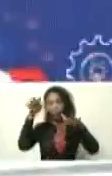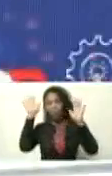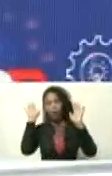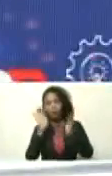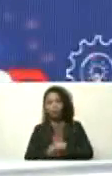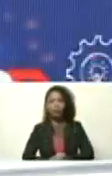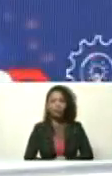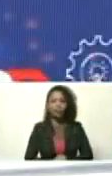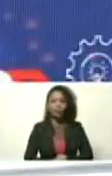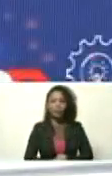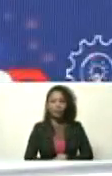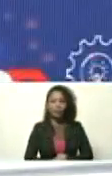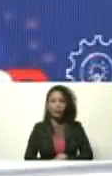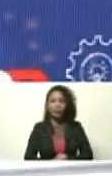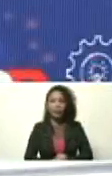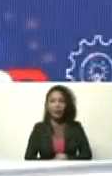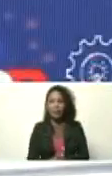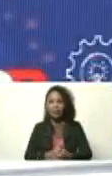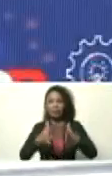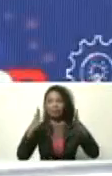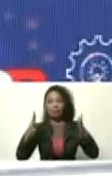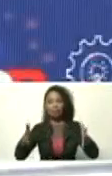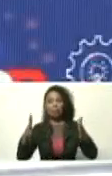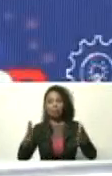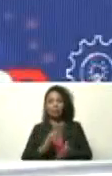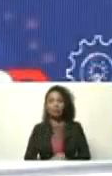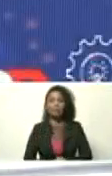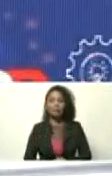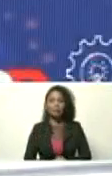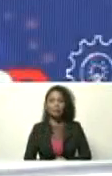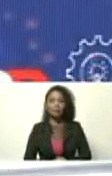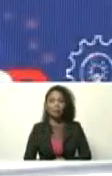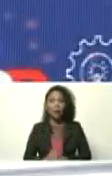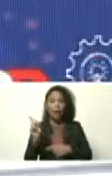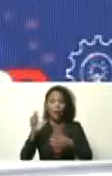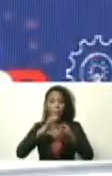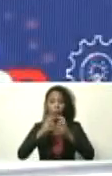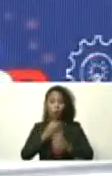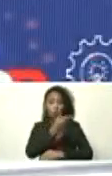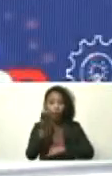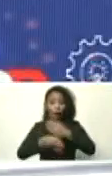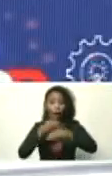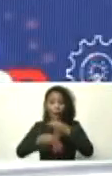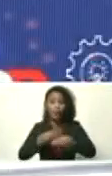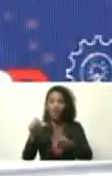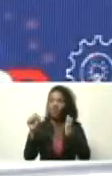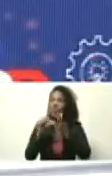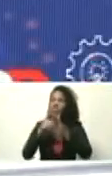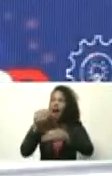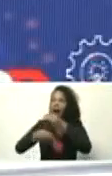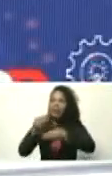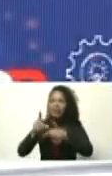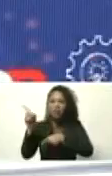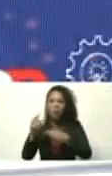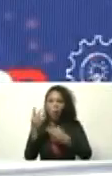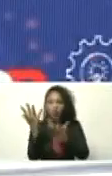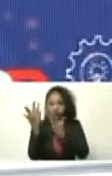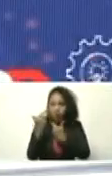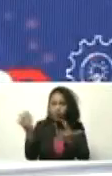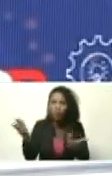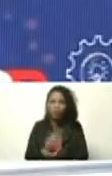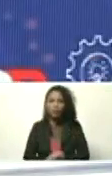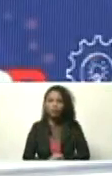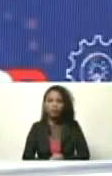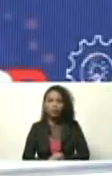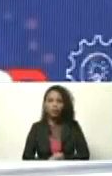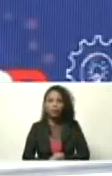¿Ah? Tremendo, vale. Y este balón lo hacen ustedes, Mimú. ¿Dónde lo hace, chico?